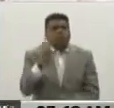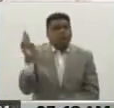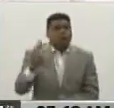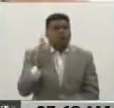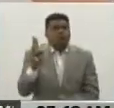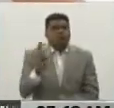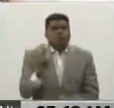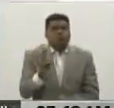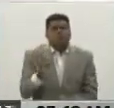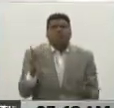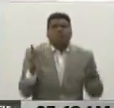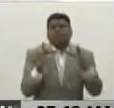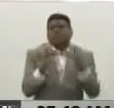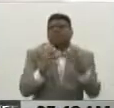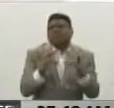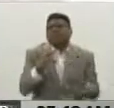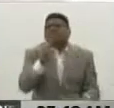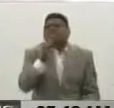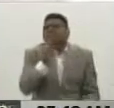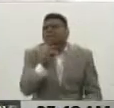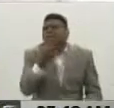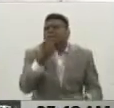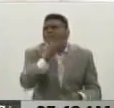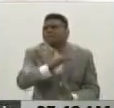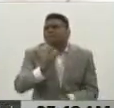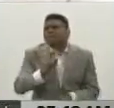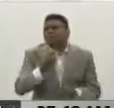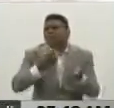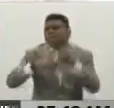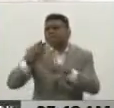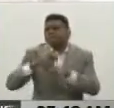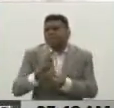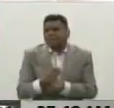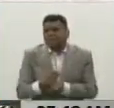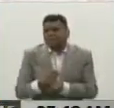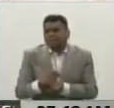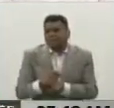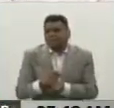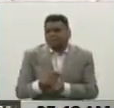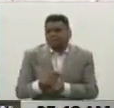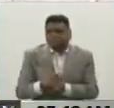para detectar quiénes están ofreciendo los productos precisamente y poniéndolos a las órdenes